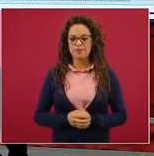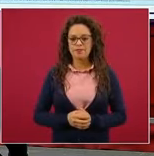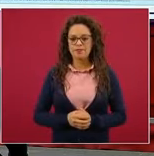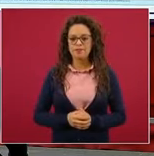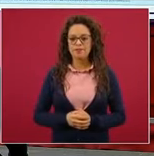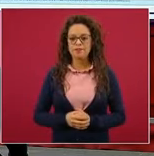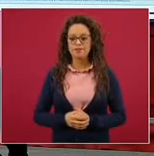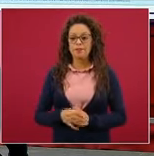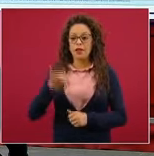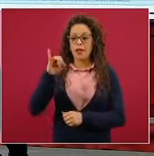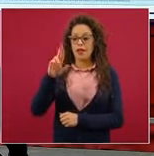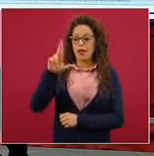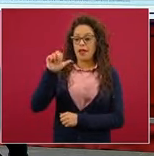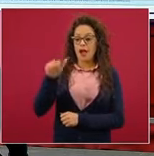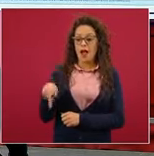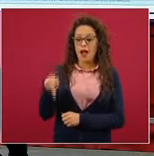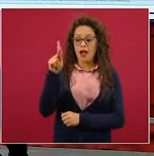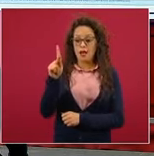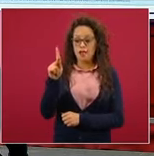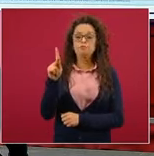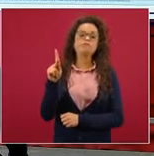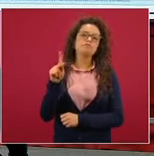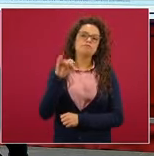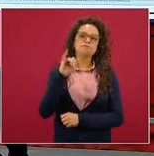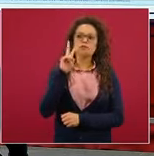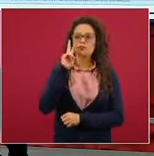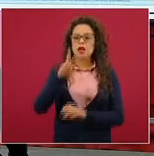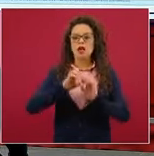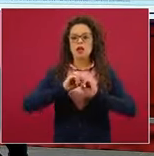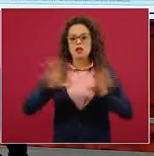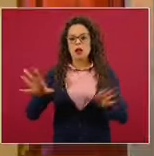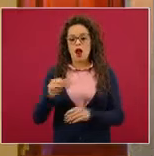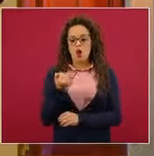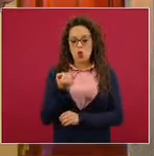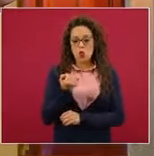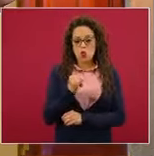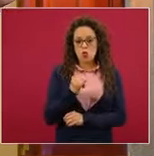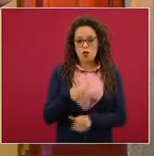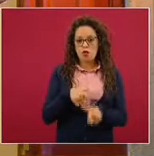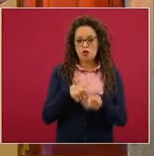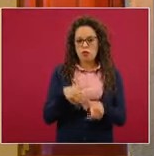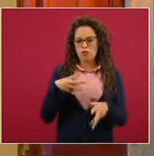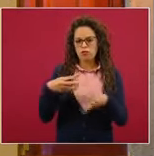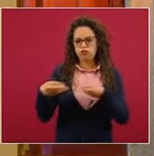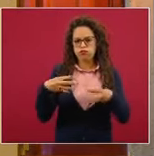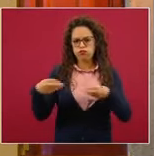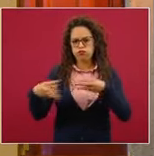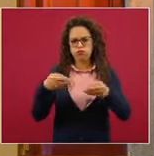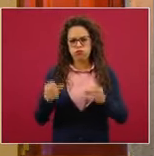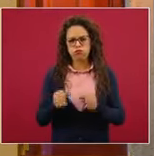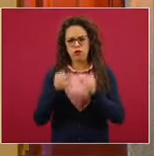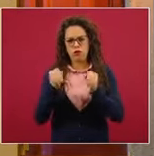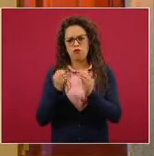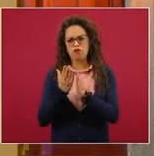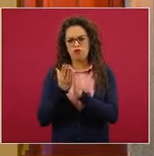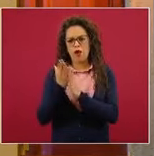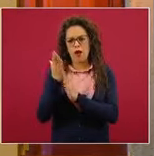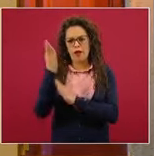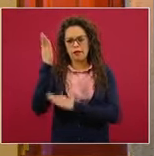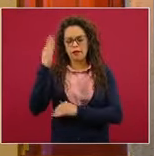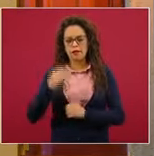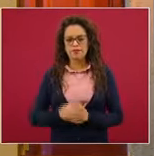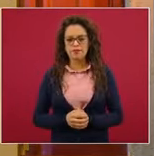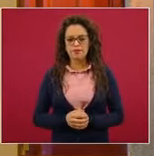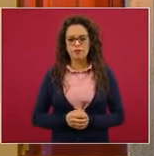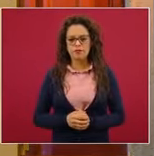Irak definitivamente en una fase ascendente desde junio, también una transmisión que empezó posterior a los primeros